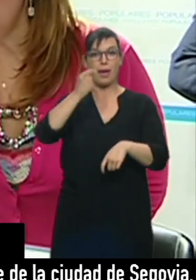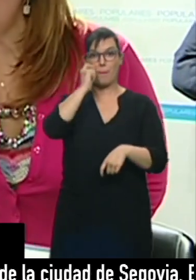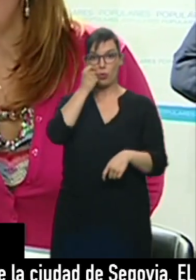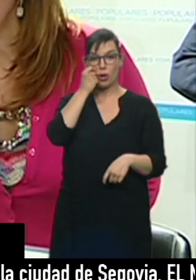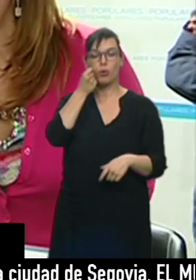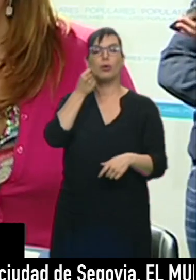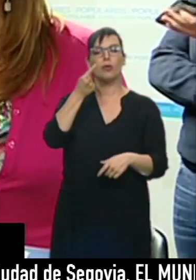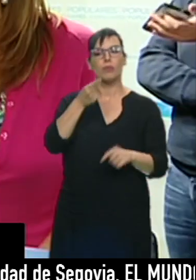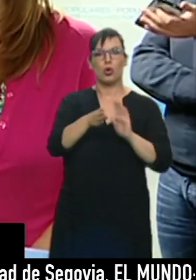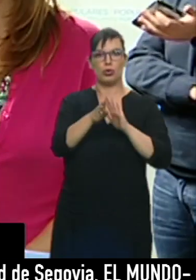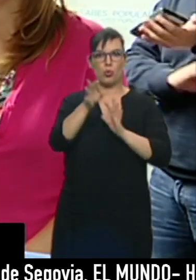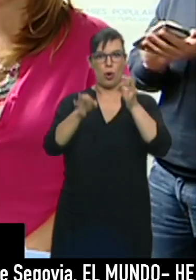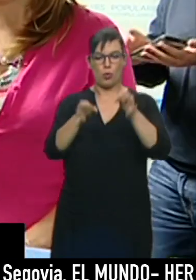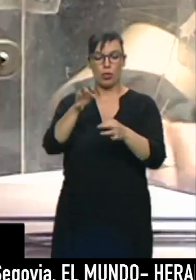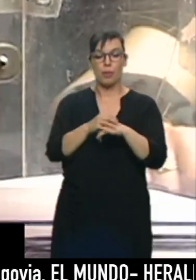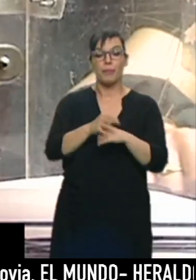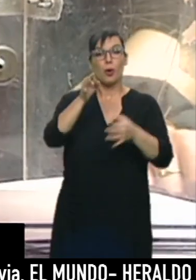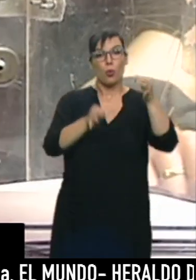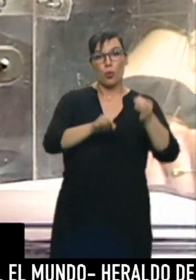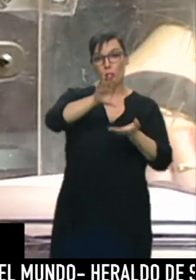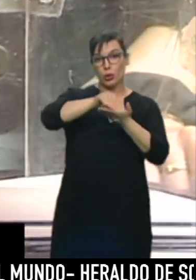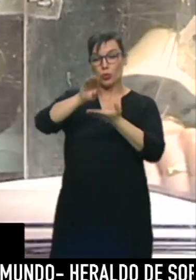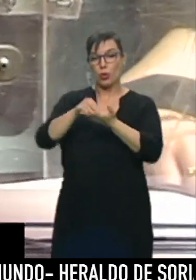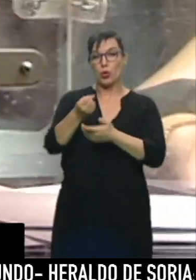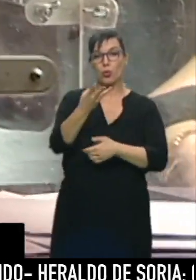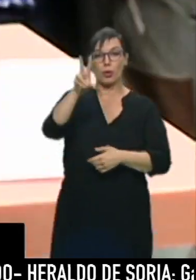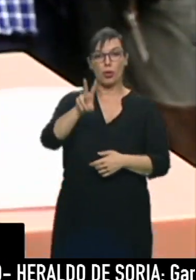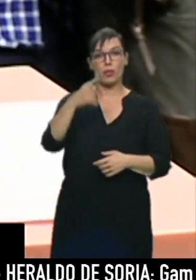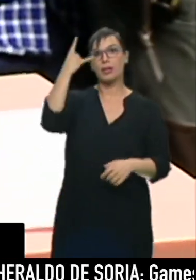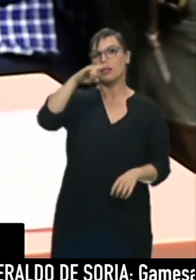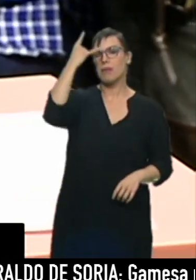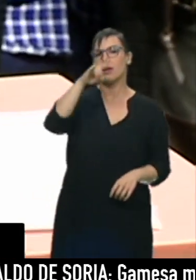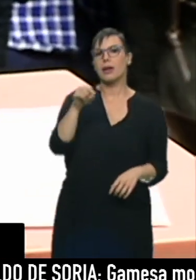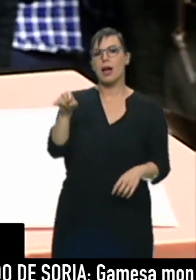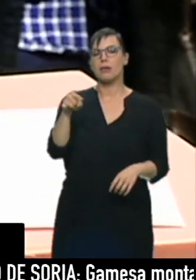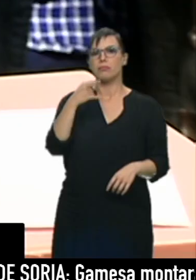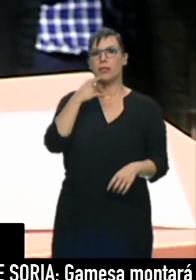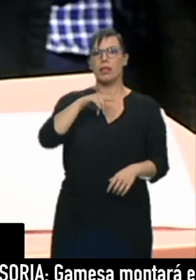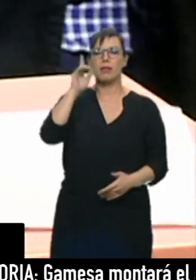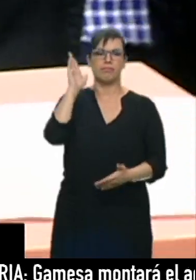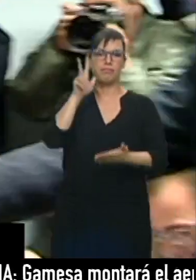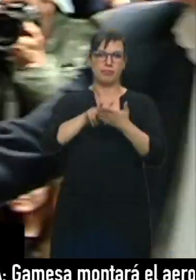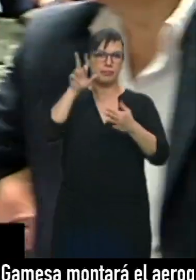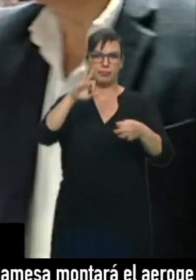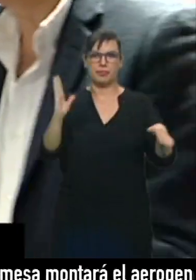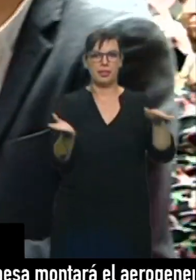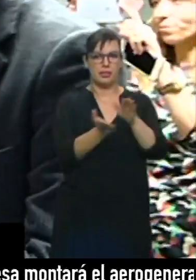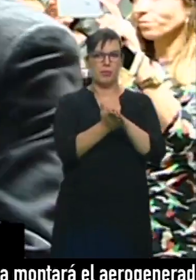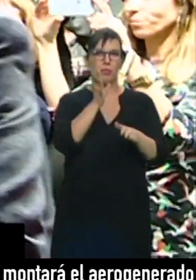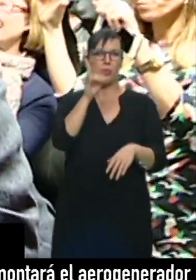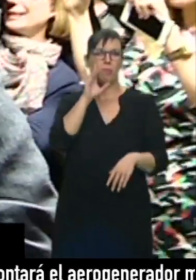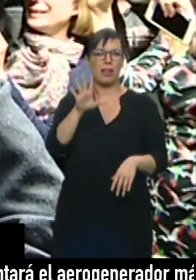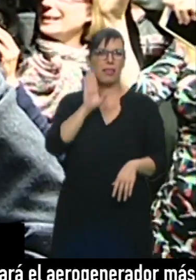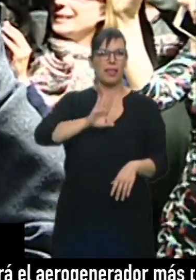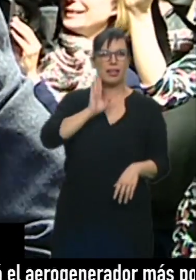judicial. El juzgado de instrucción número 2 de Salamanca ha ratificado el archivo de la causa por presuntos delitos de coacciones y